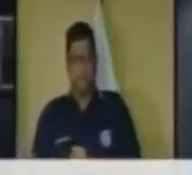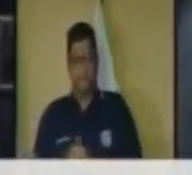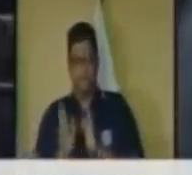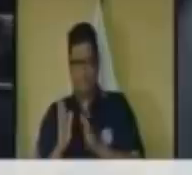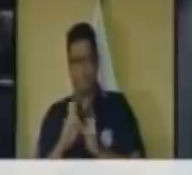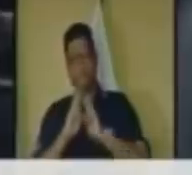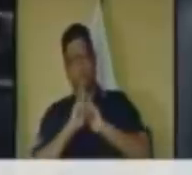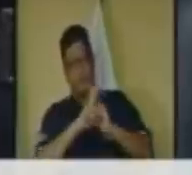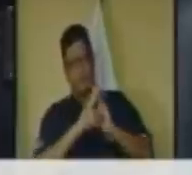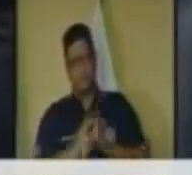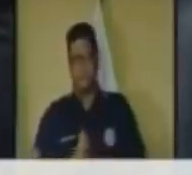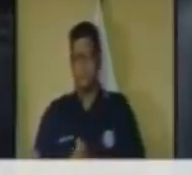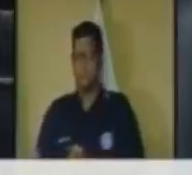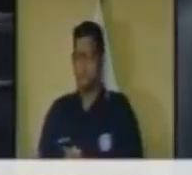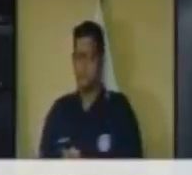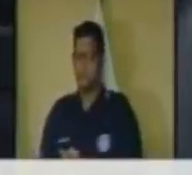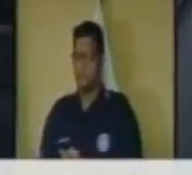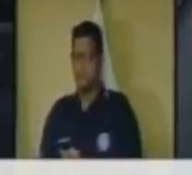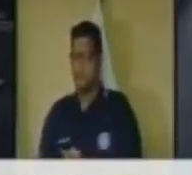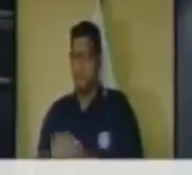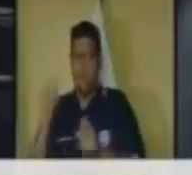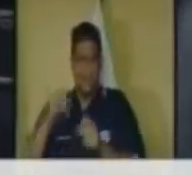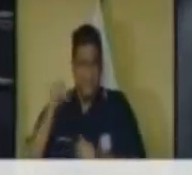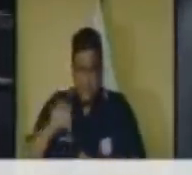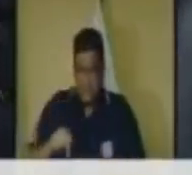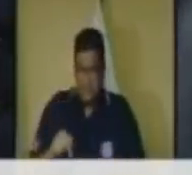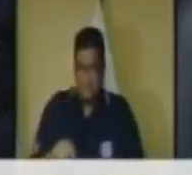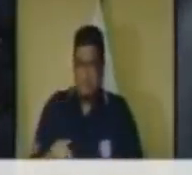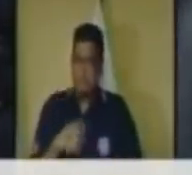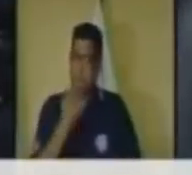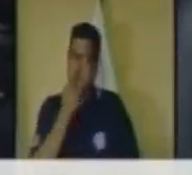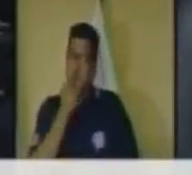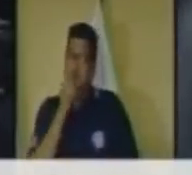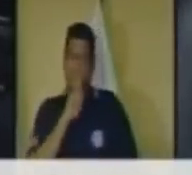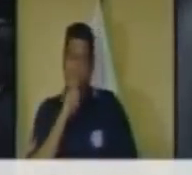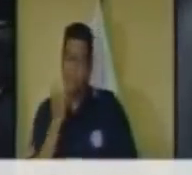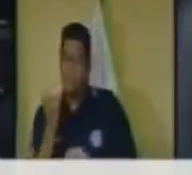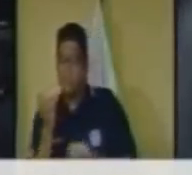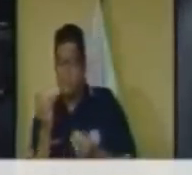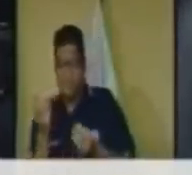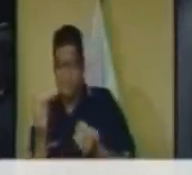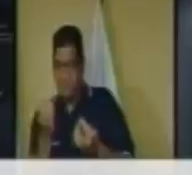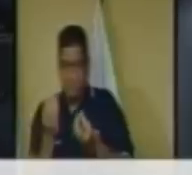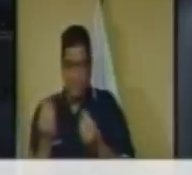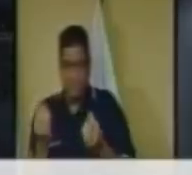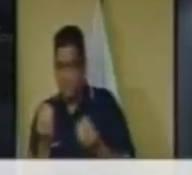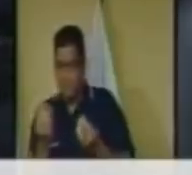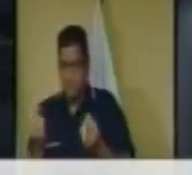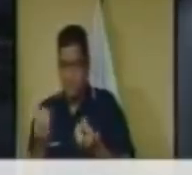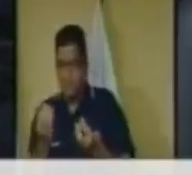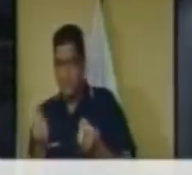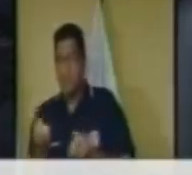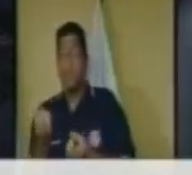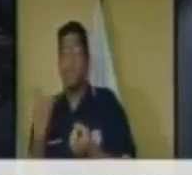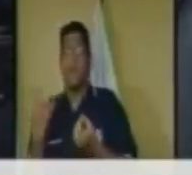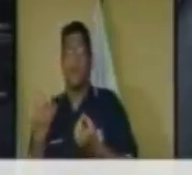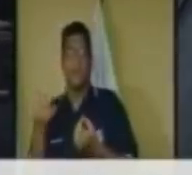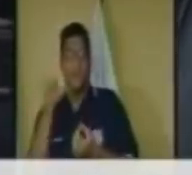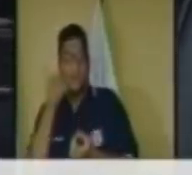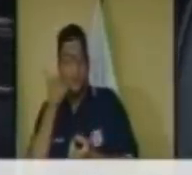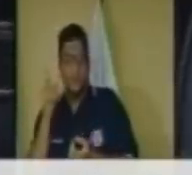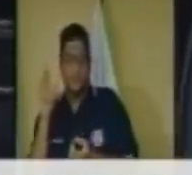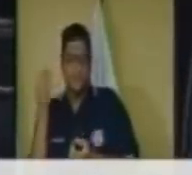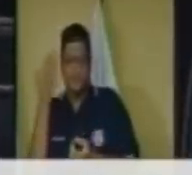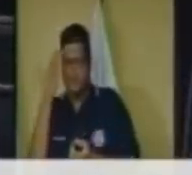pregunta, no hemos totalizado ahorita, pero le puedo indicar que de cuatro líneas ya tenemos 15, ya Tigo y Claro